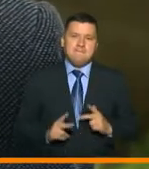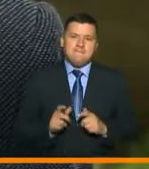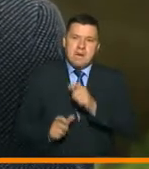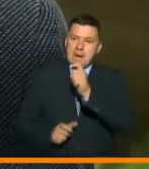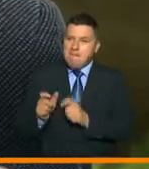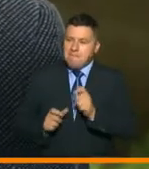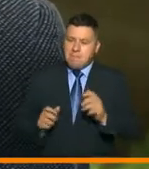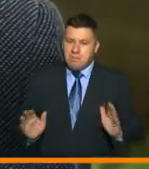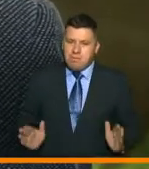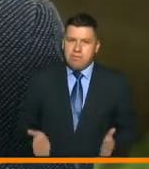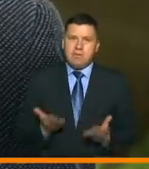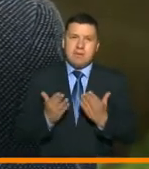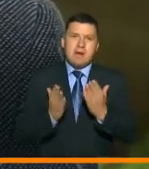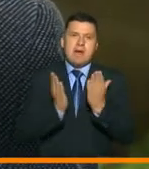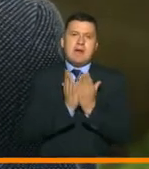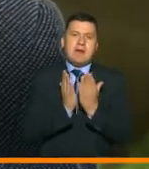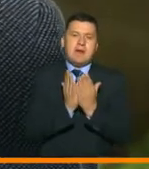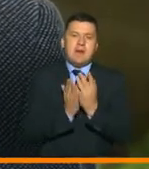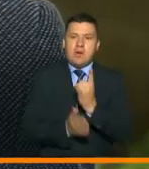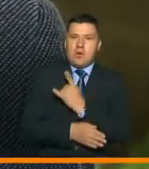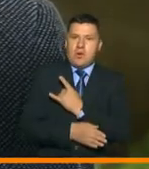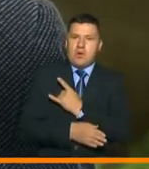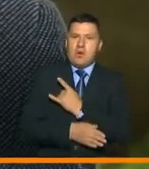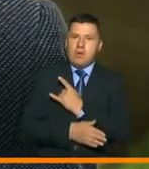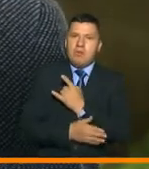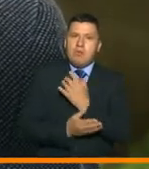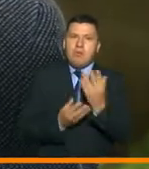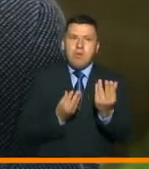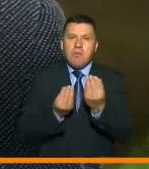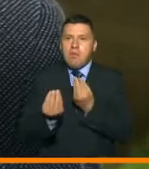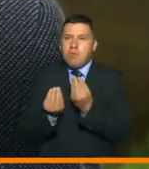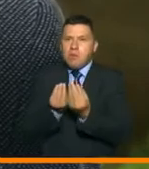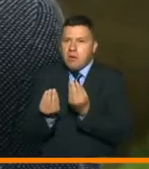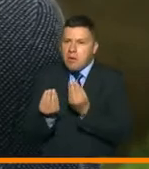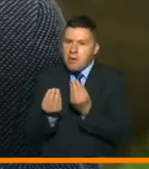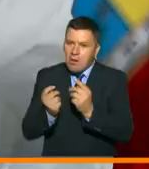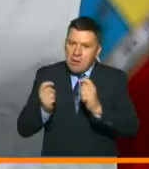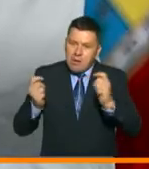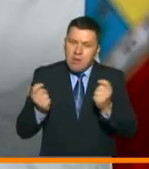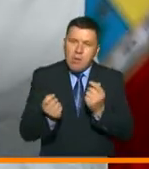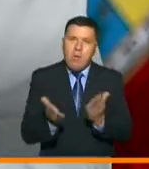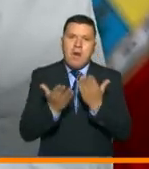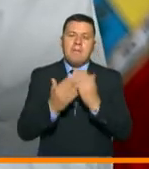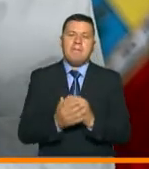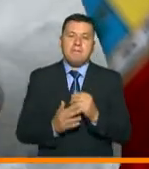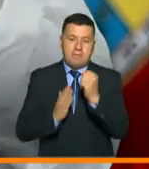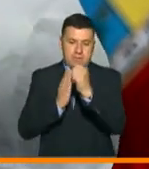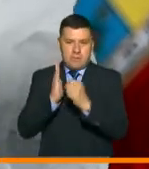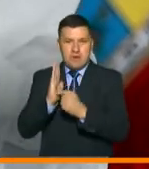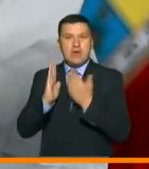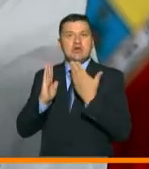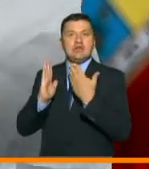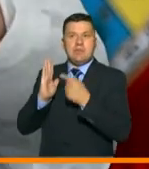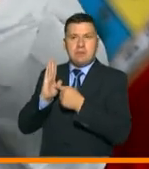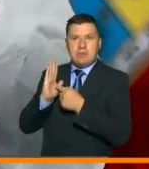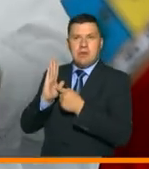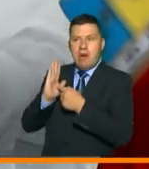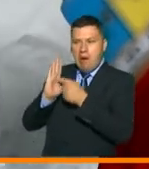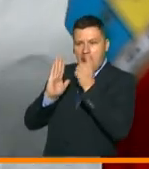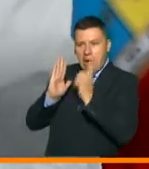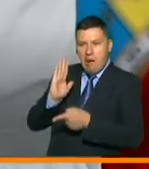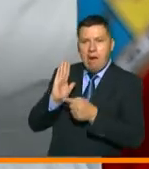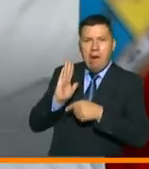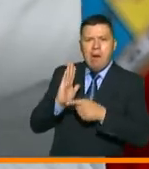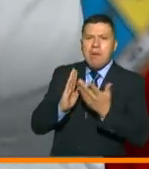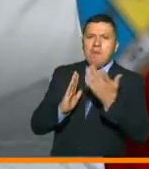de personas que ven en la educación superior una alternativa para esa transformación. Este programa permitirá reducir